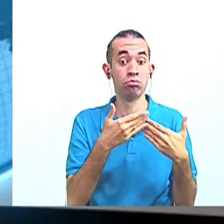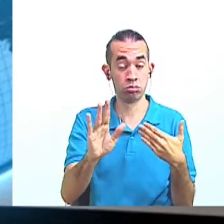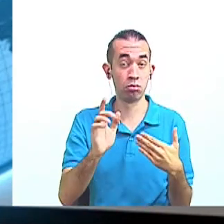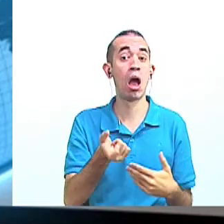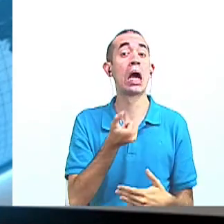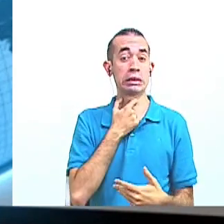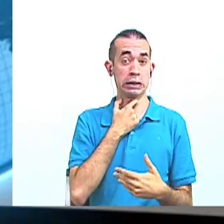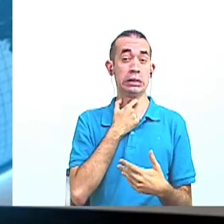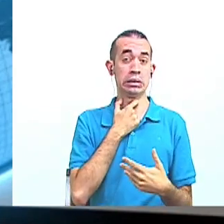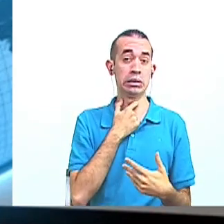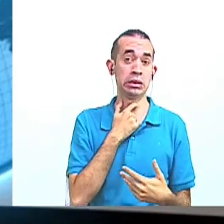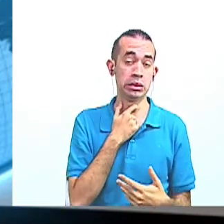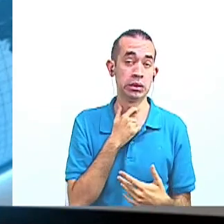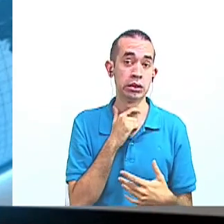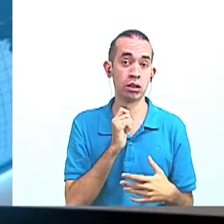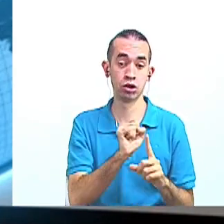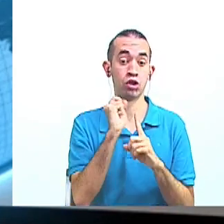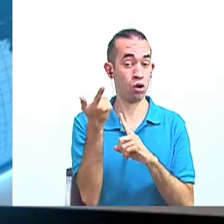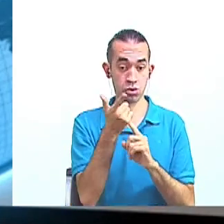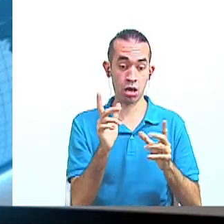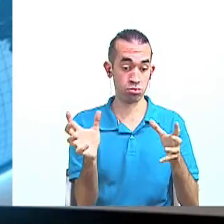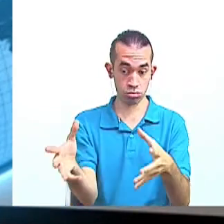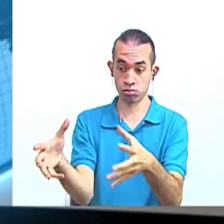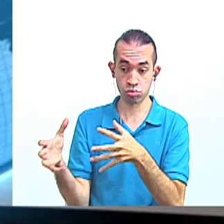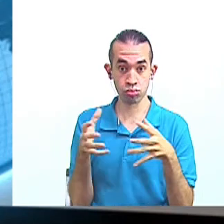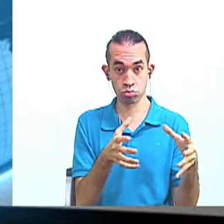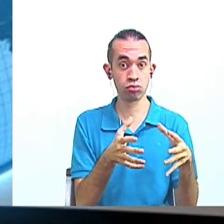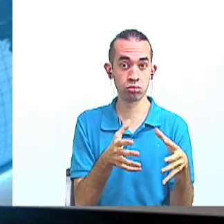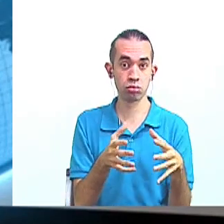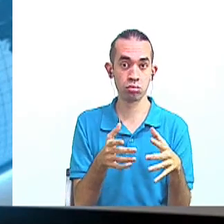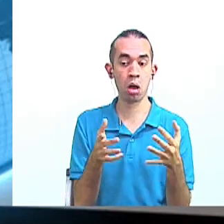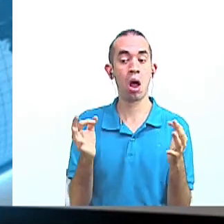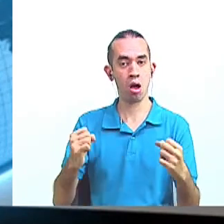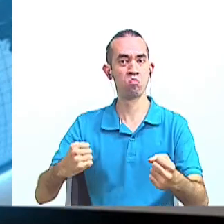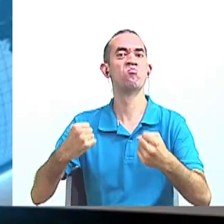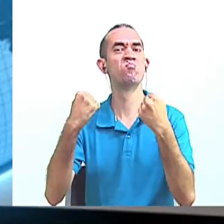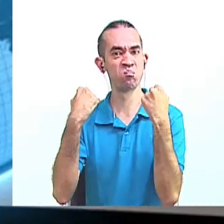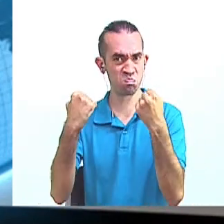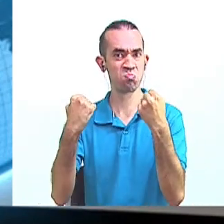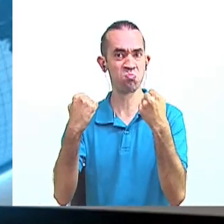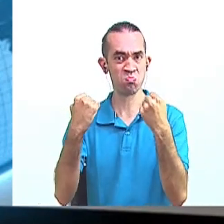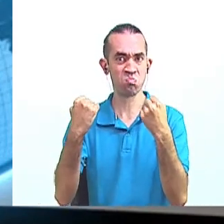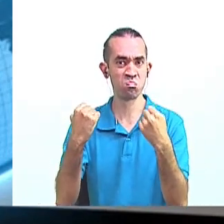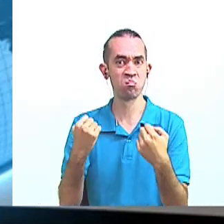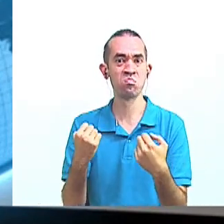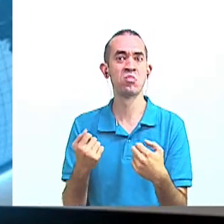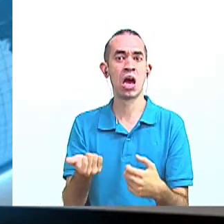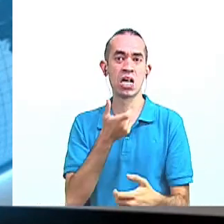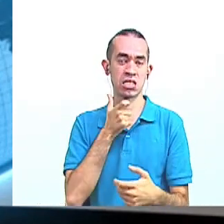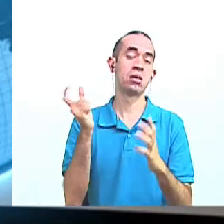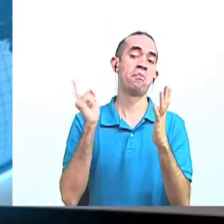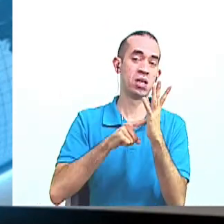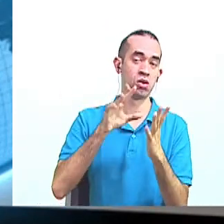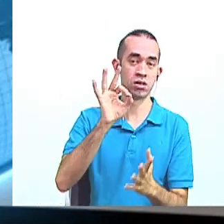crisis también los sectores sociales pudieron verse fortalecidos después de aquella crisis de